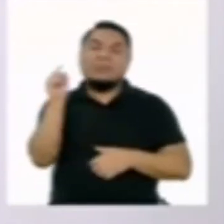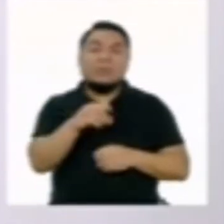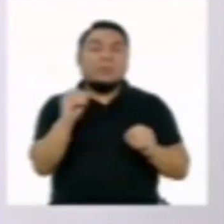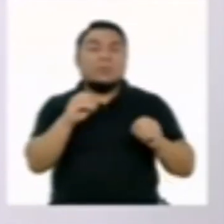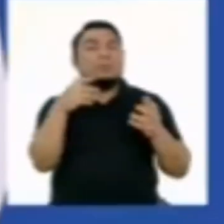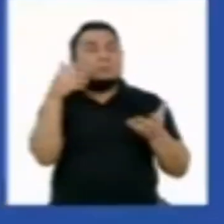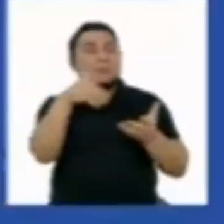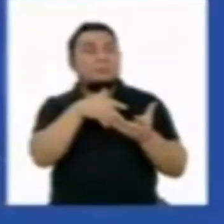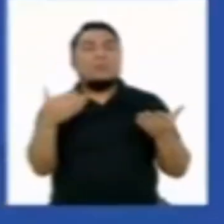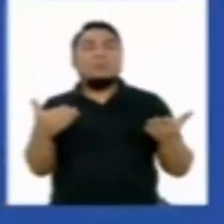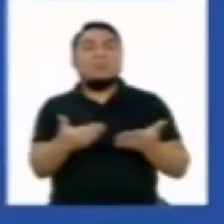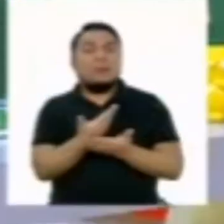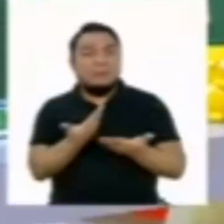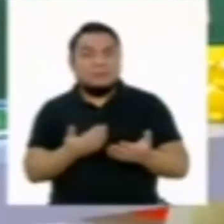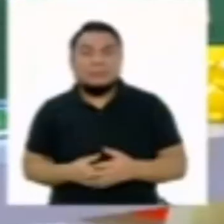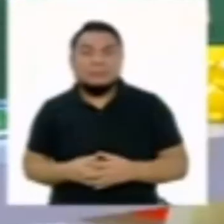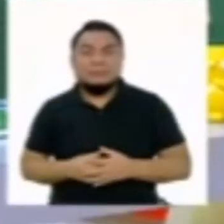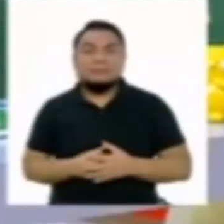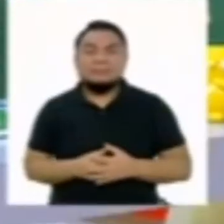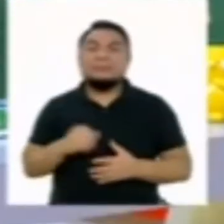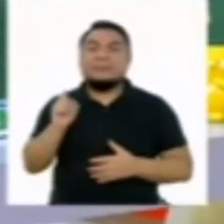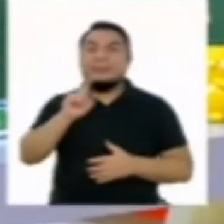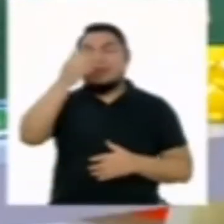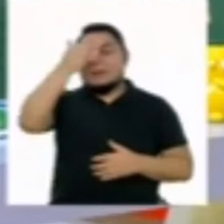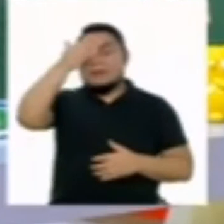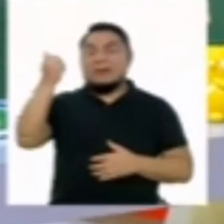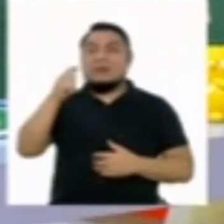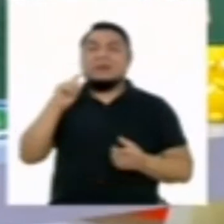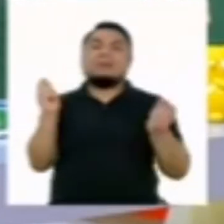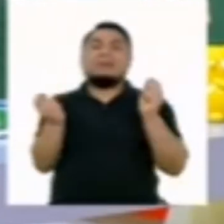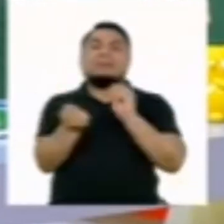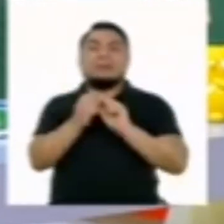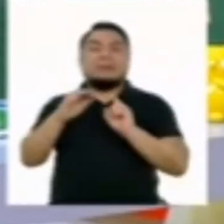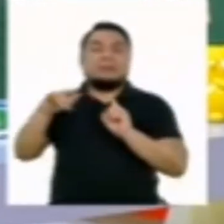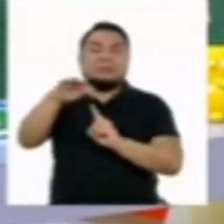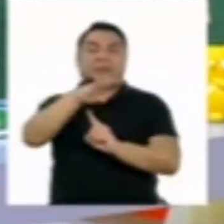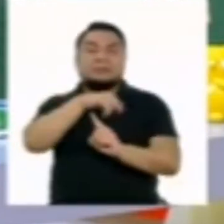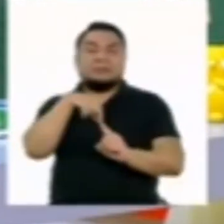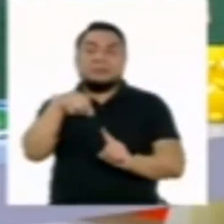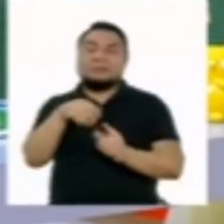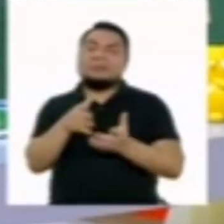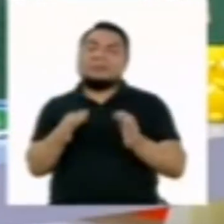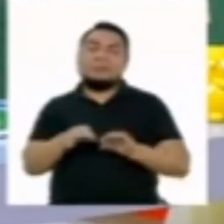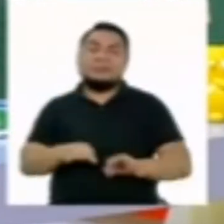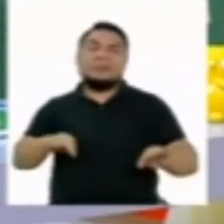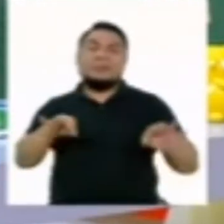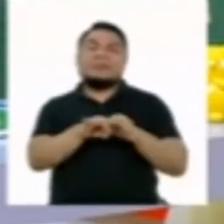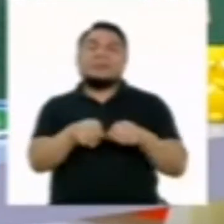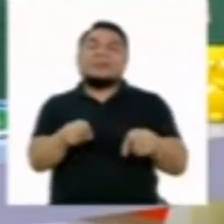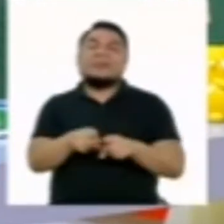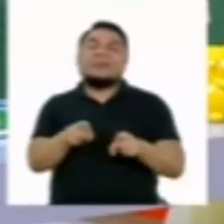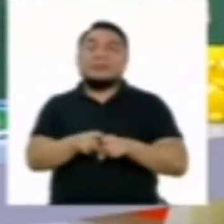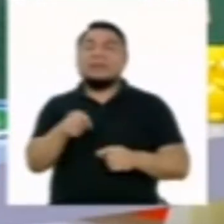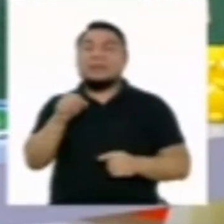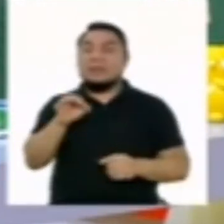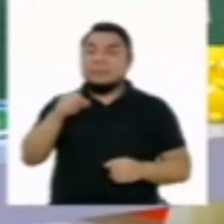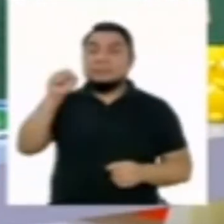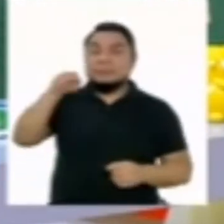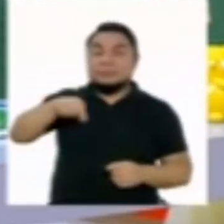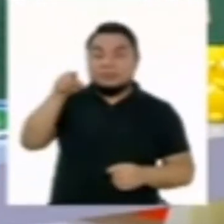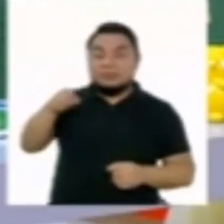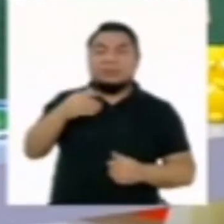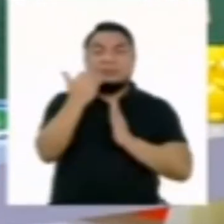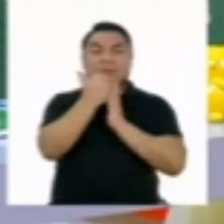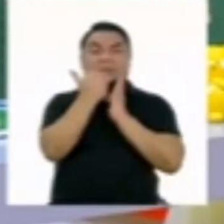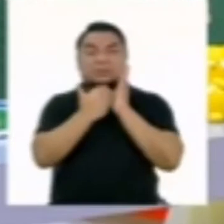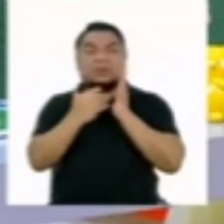o estudiar algo nuevo. No olvidemos el impacto en el ambiente, un factor muy importante y que será determinante para